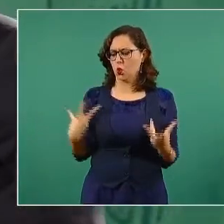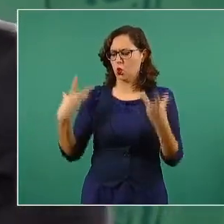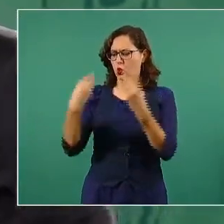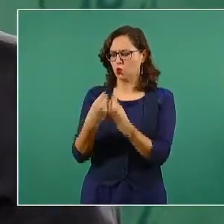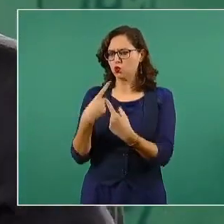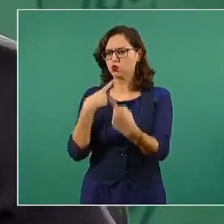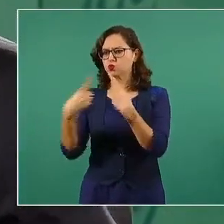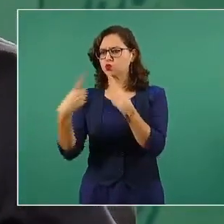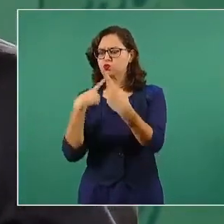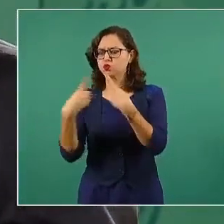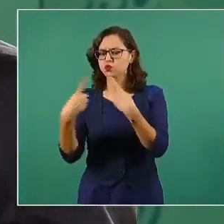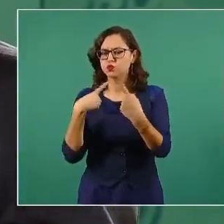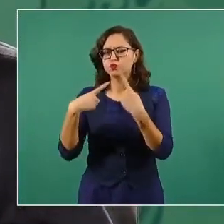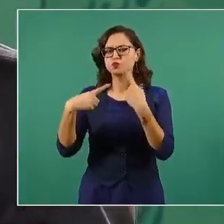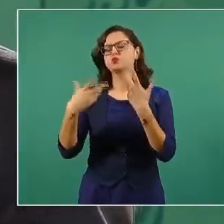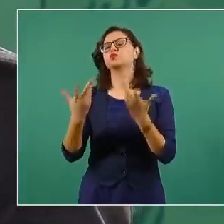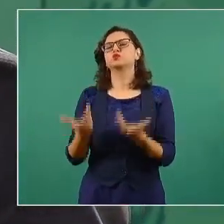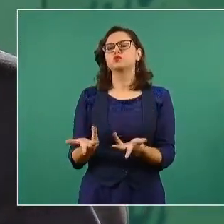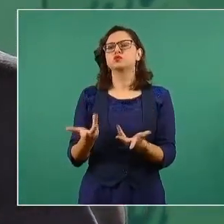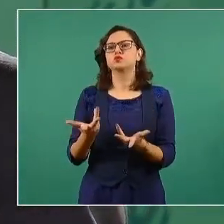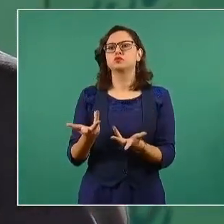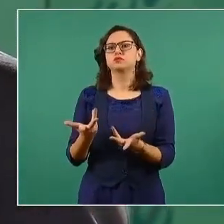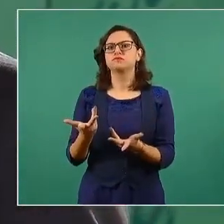debíamos hacer un esfuerzo por